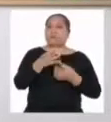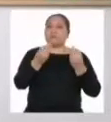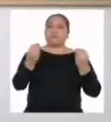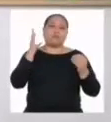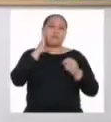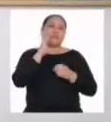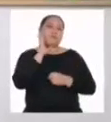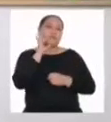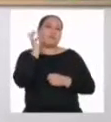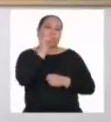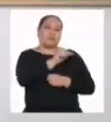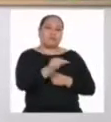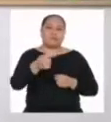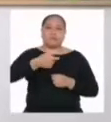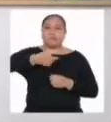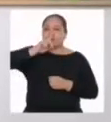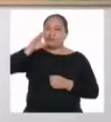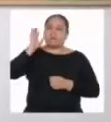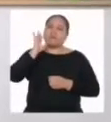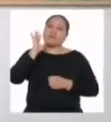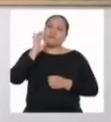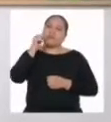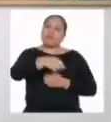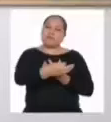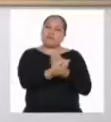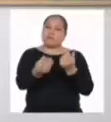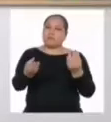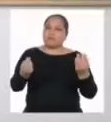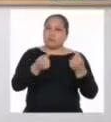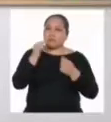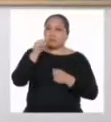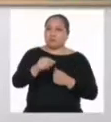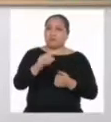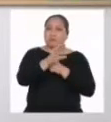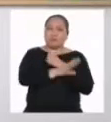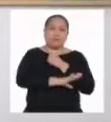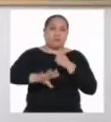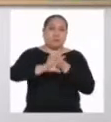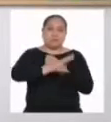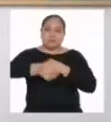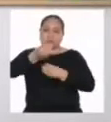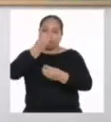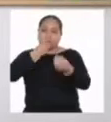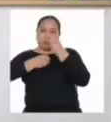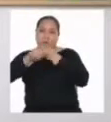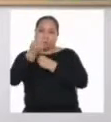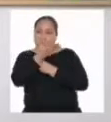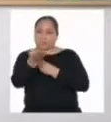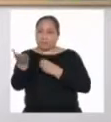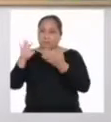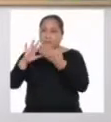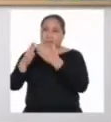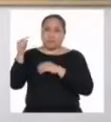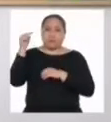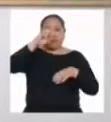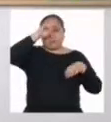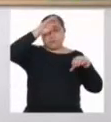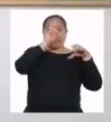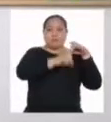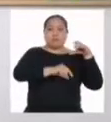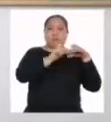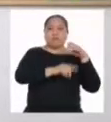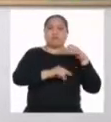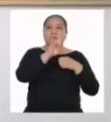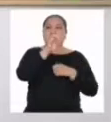alta contaminación en el agua y en la tierra, esenciales para el consumo directo de alimentos. Este tipo de minería